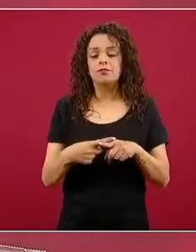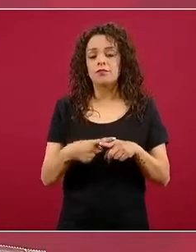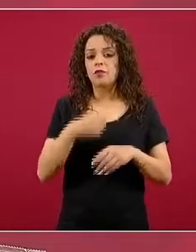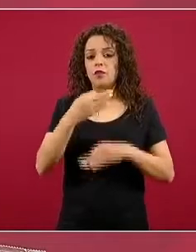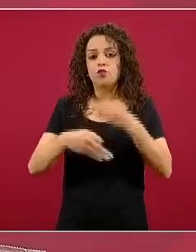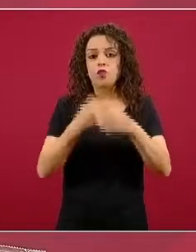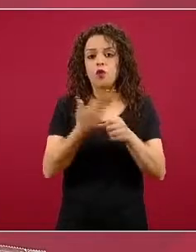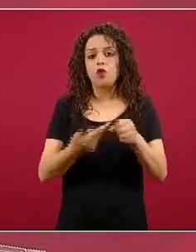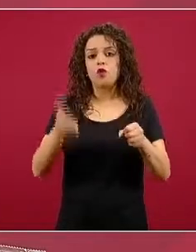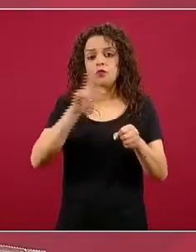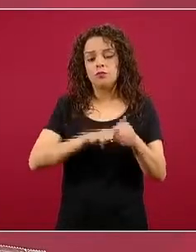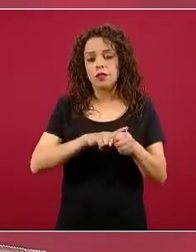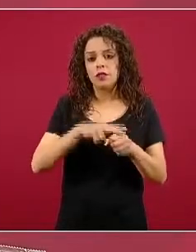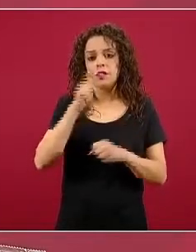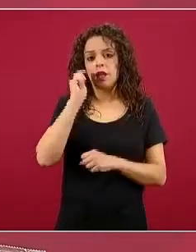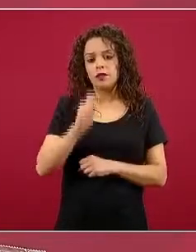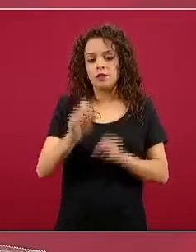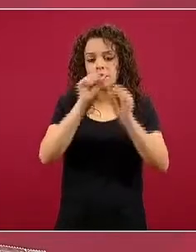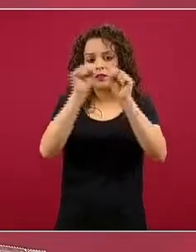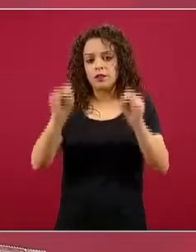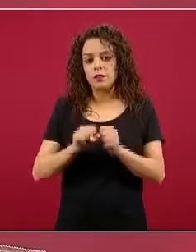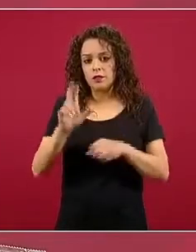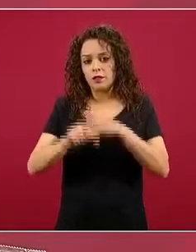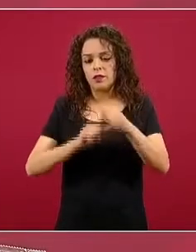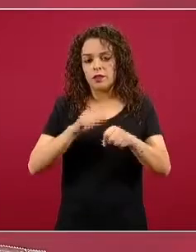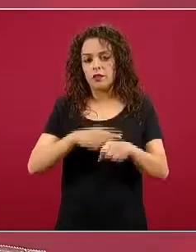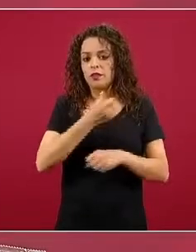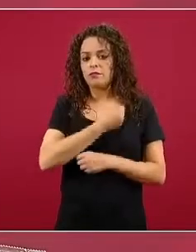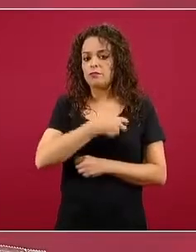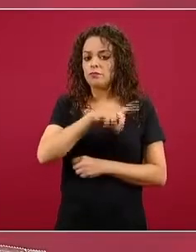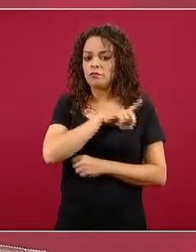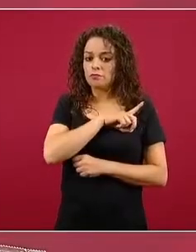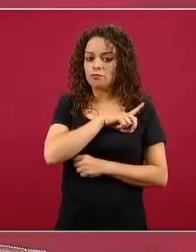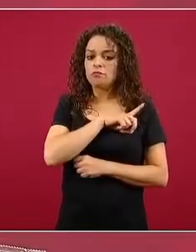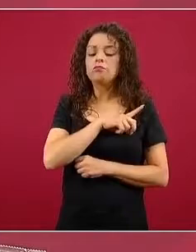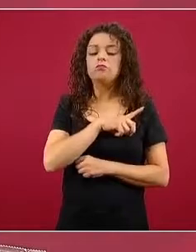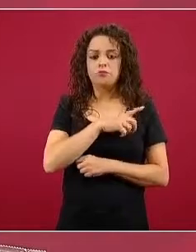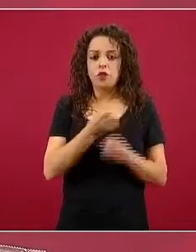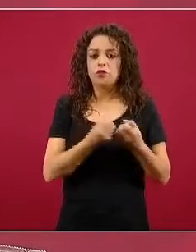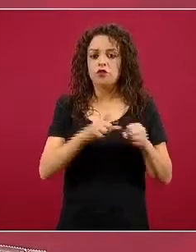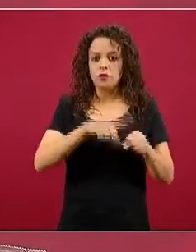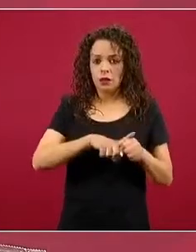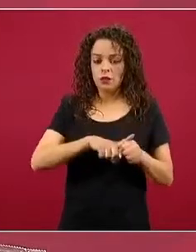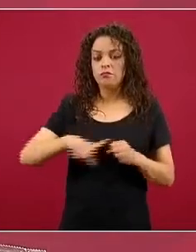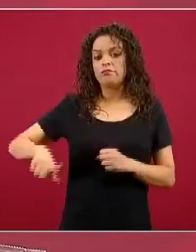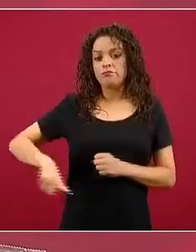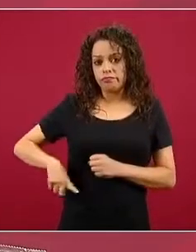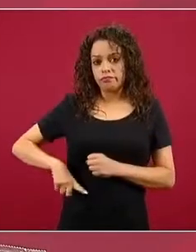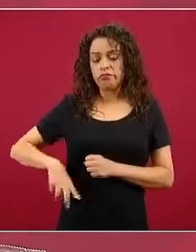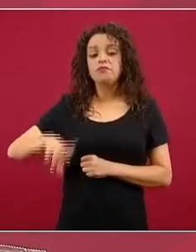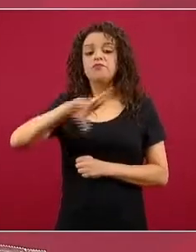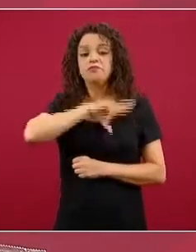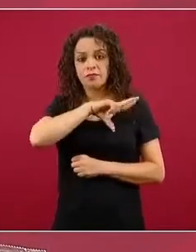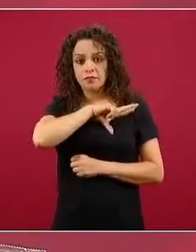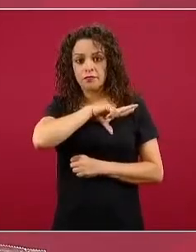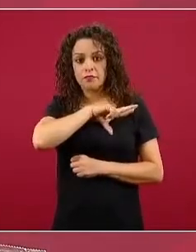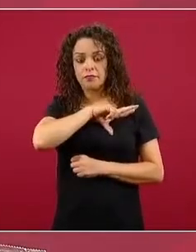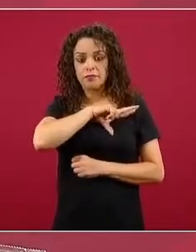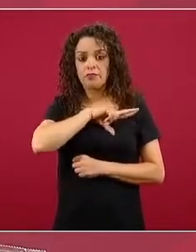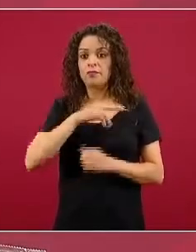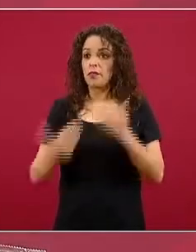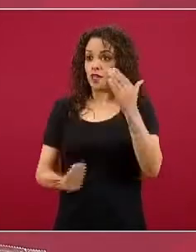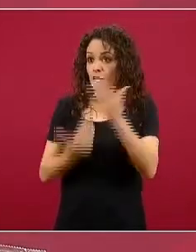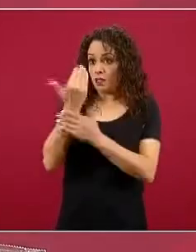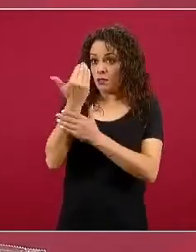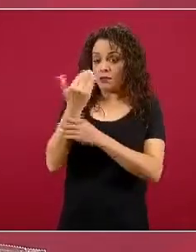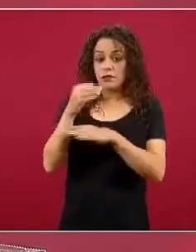Salud, público, social o privado, que están trabajando a veces en un turno en uno, en el siguiente